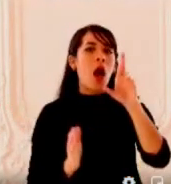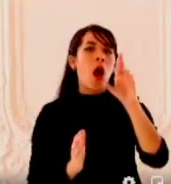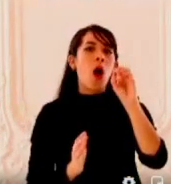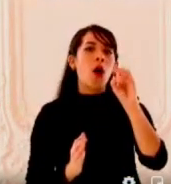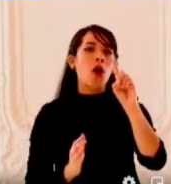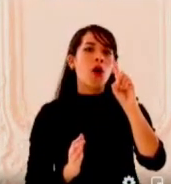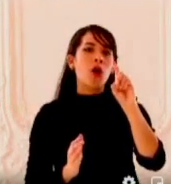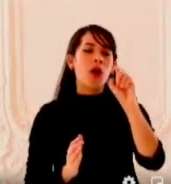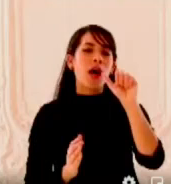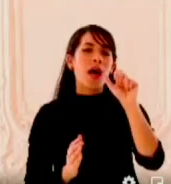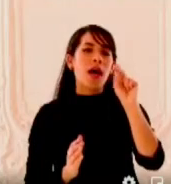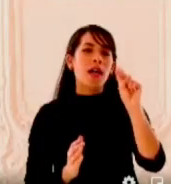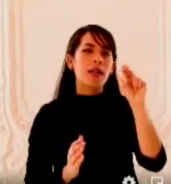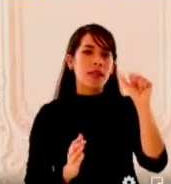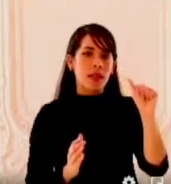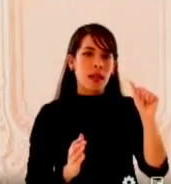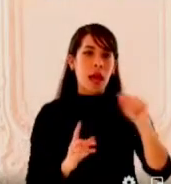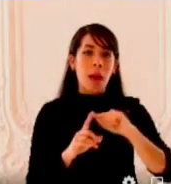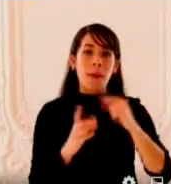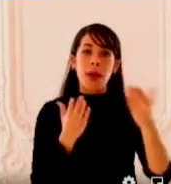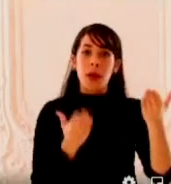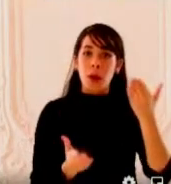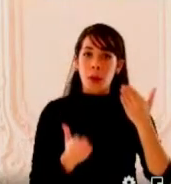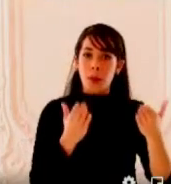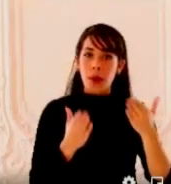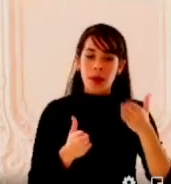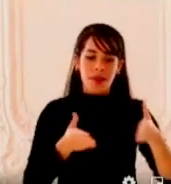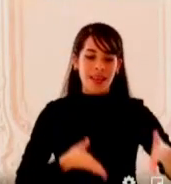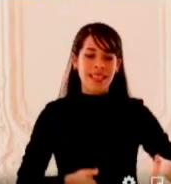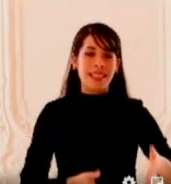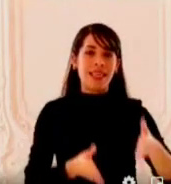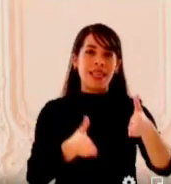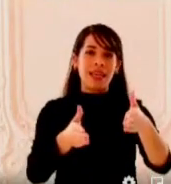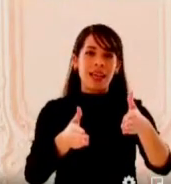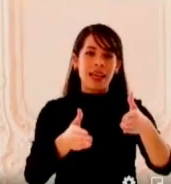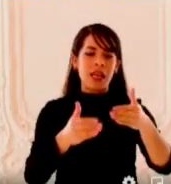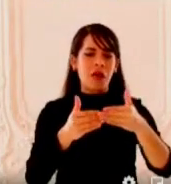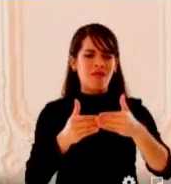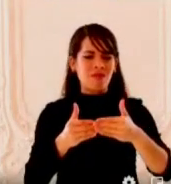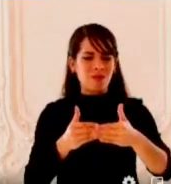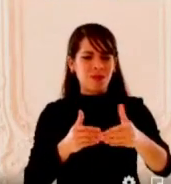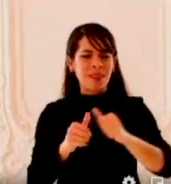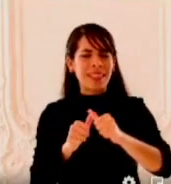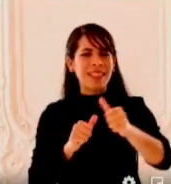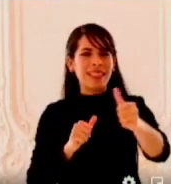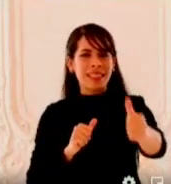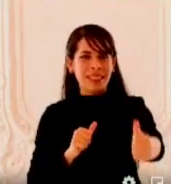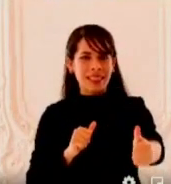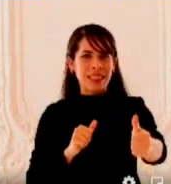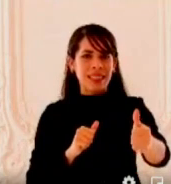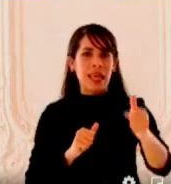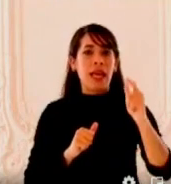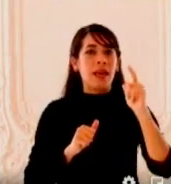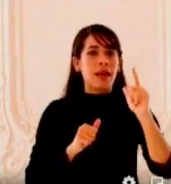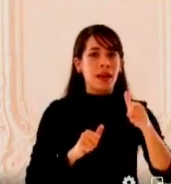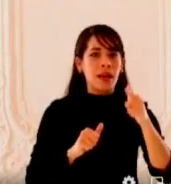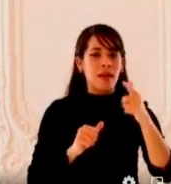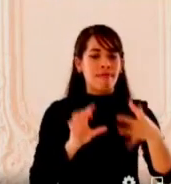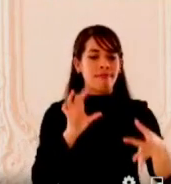de extender la PR-22 hasta cierto punto y entonces unirse a la